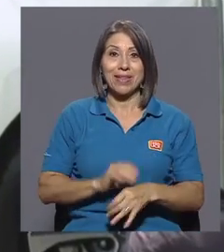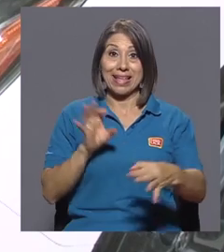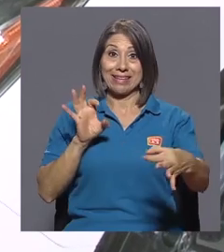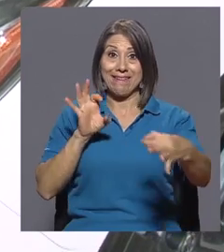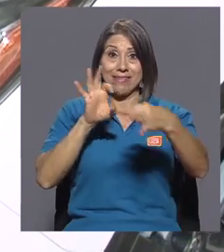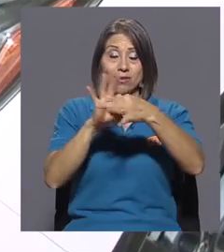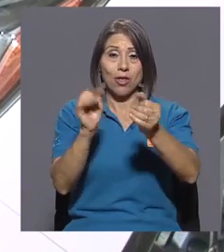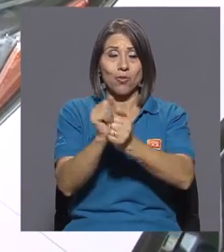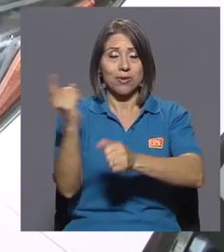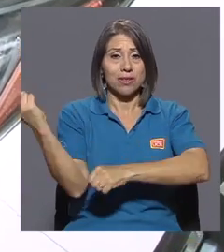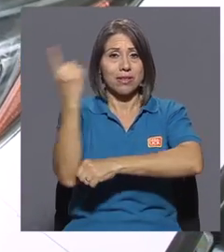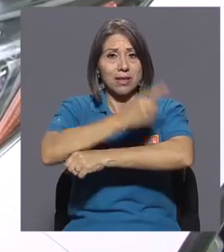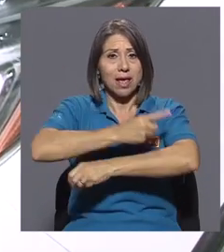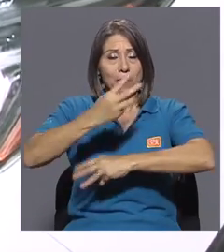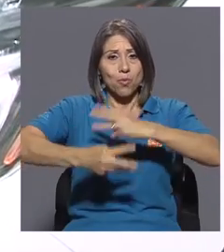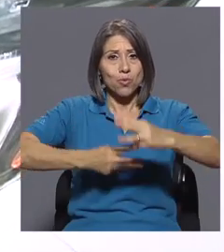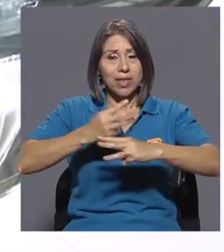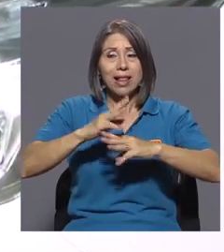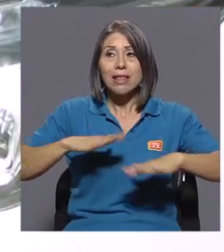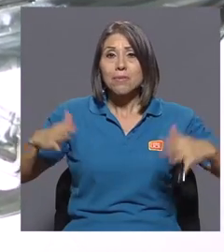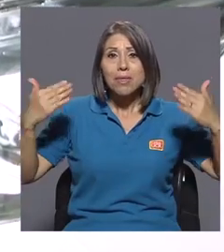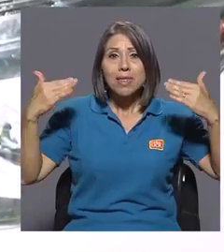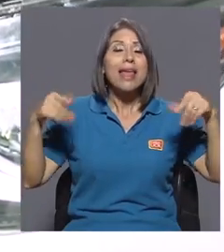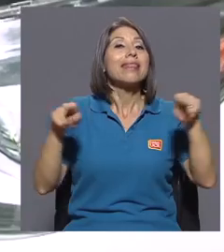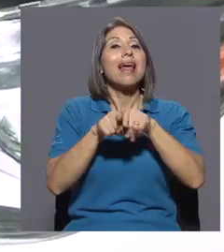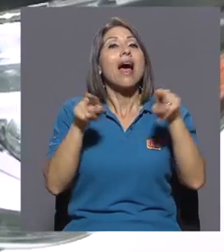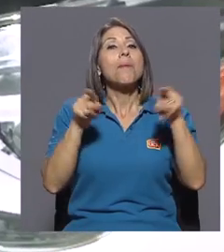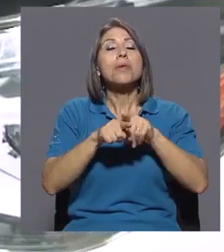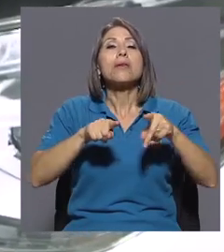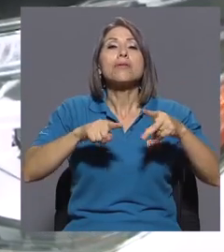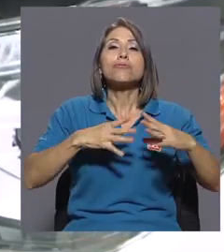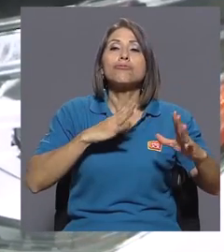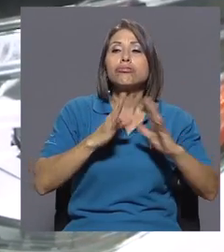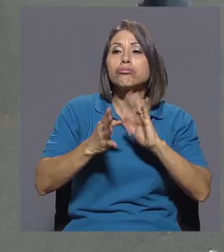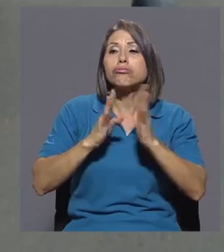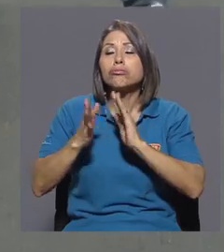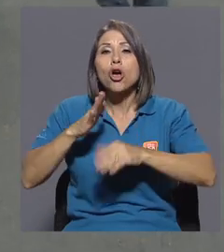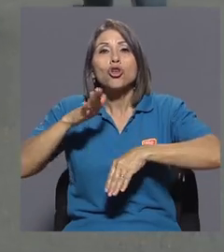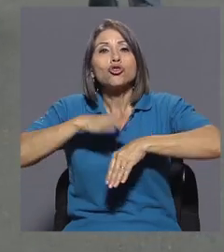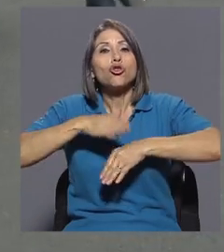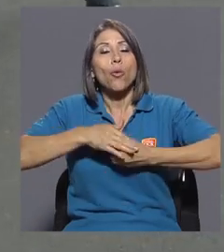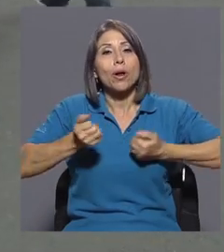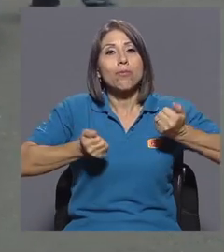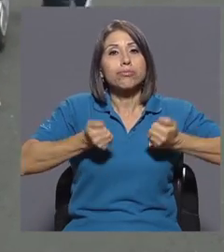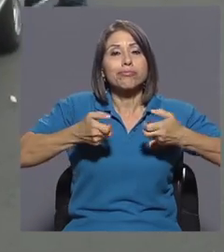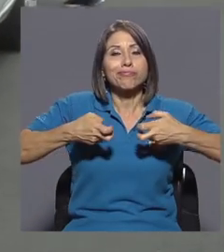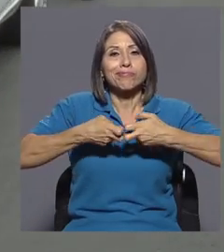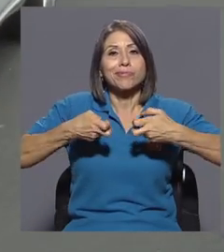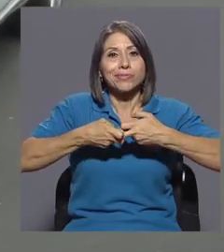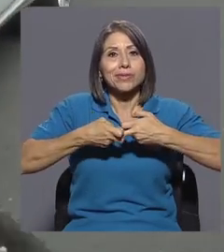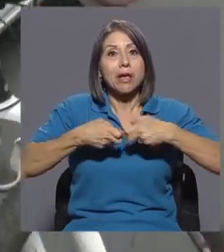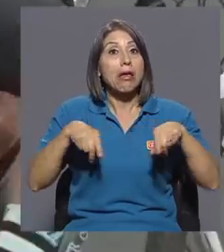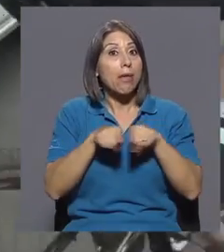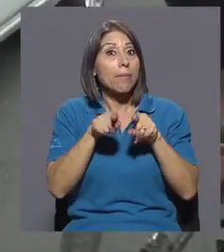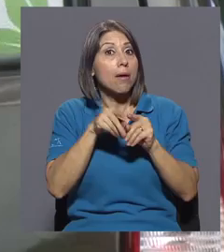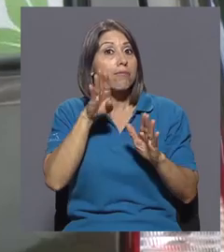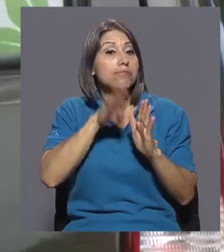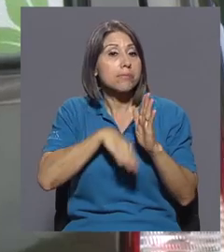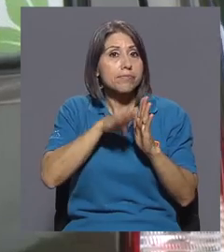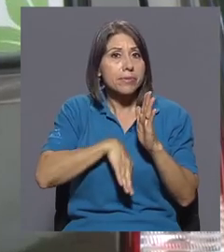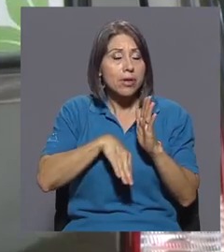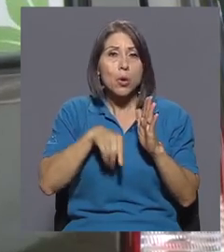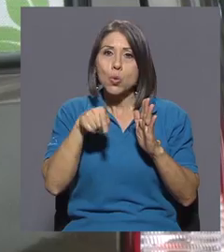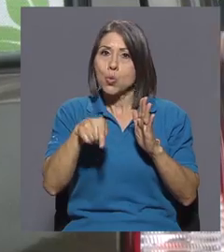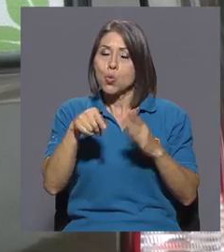del Medio Ambiente, también se abrió el diálogo sobre la movilidad eléctrica, que además de económica, resulta ser